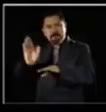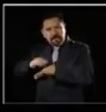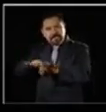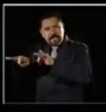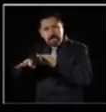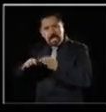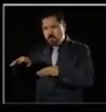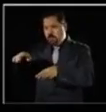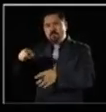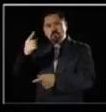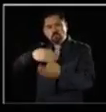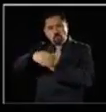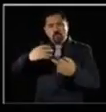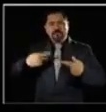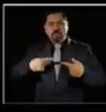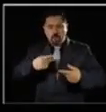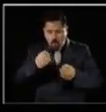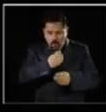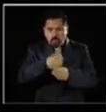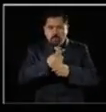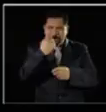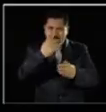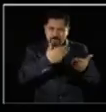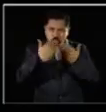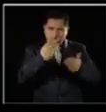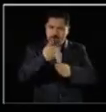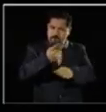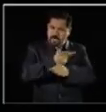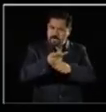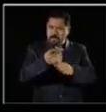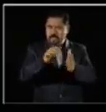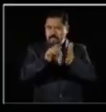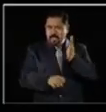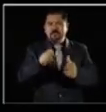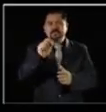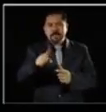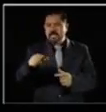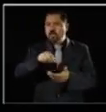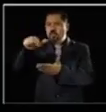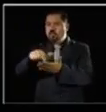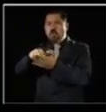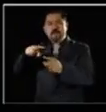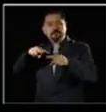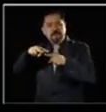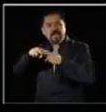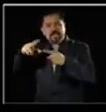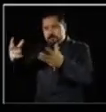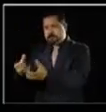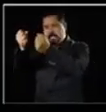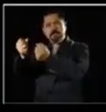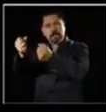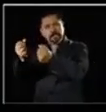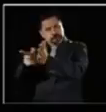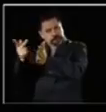estudio, principalmente para la gente que va a la prepa. Ocupamos también rescatar los espacios públicos para la convivencia sana. En el enfoque